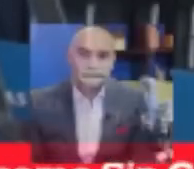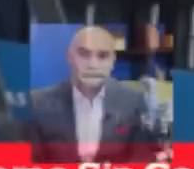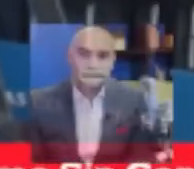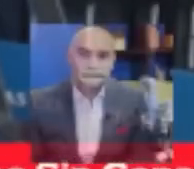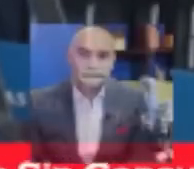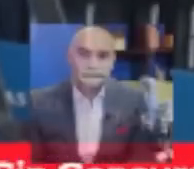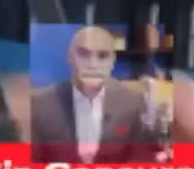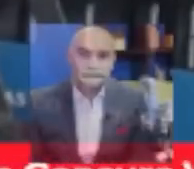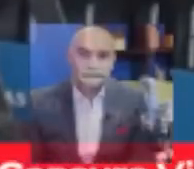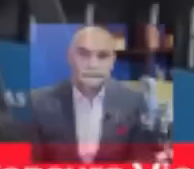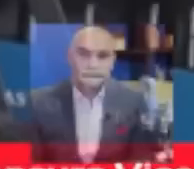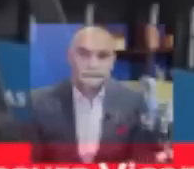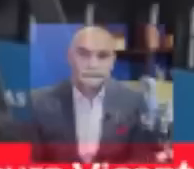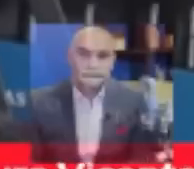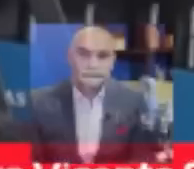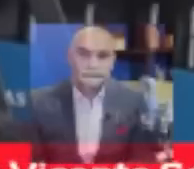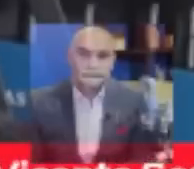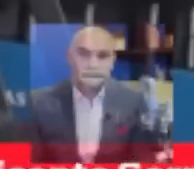merece